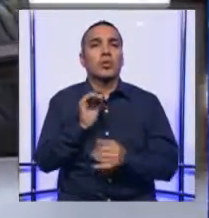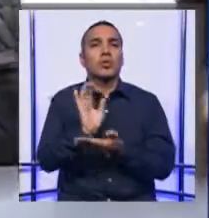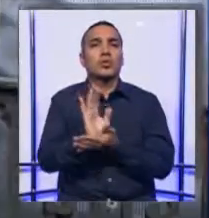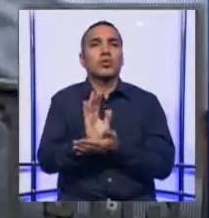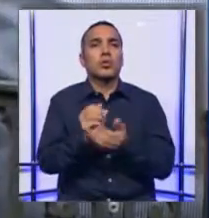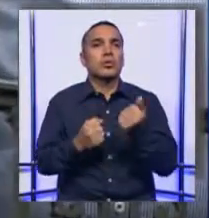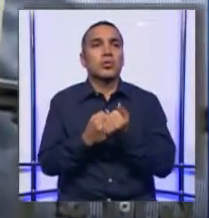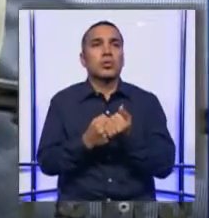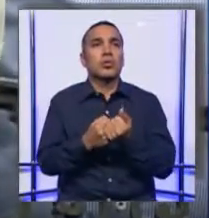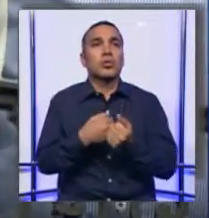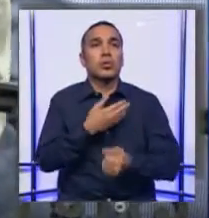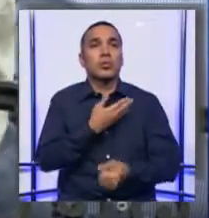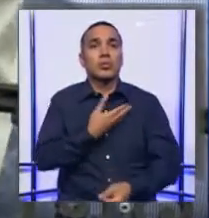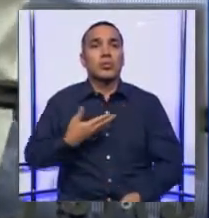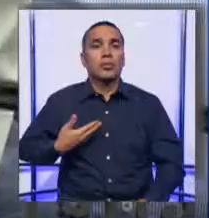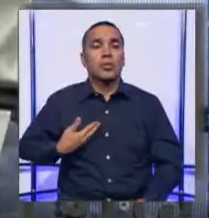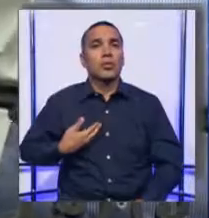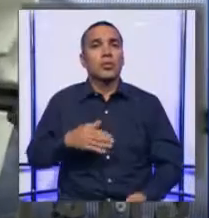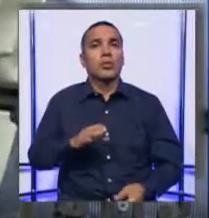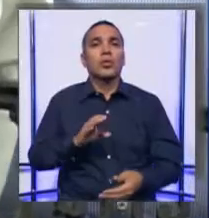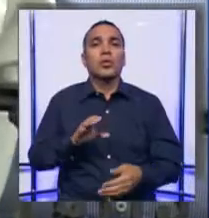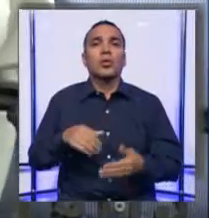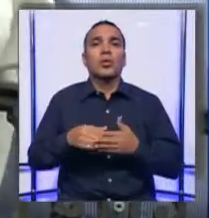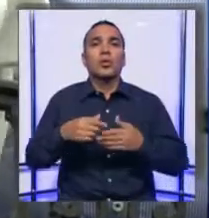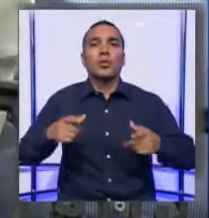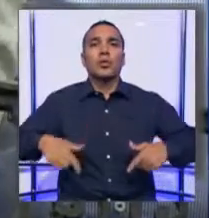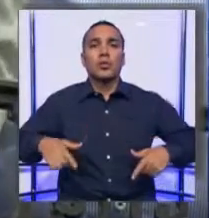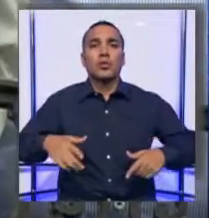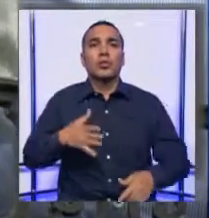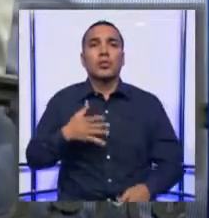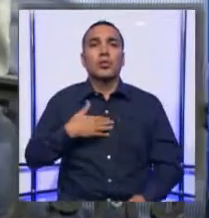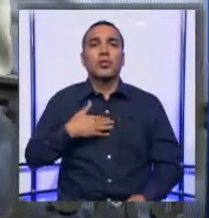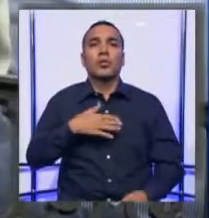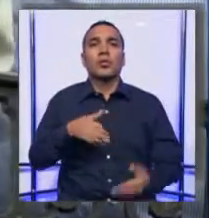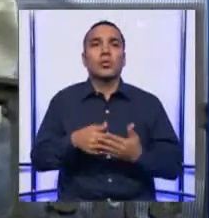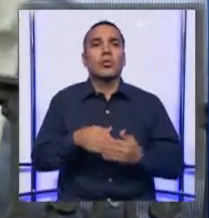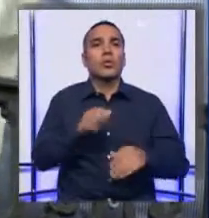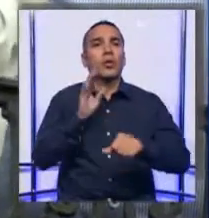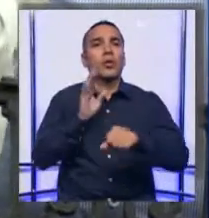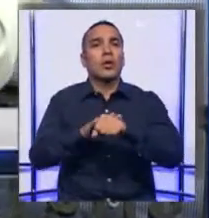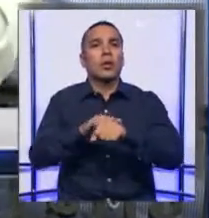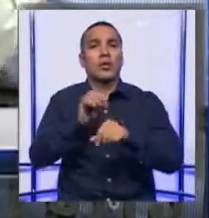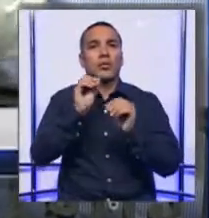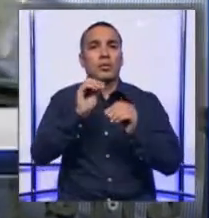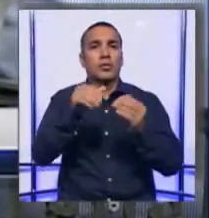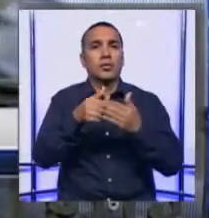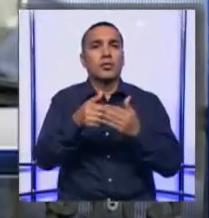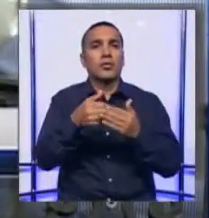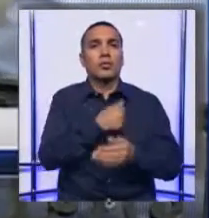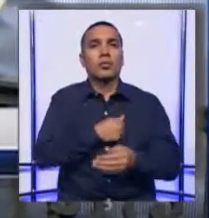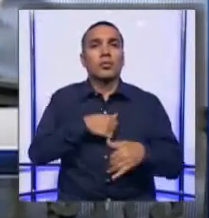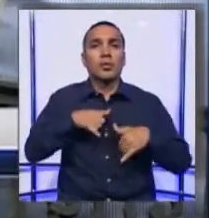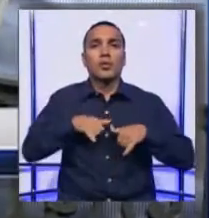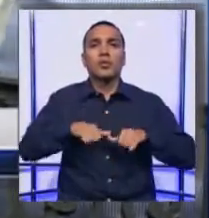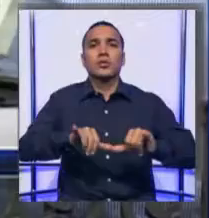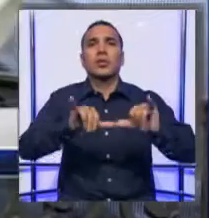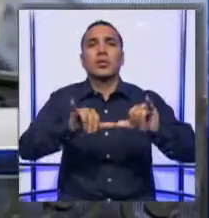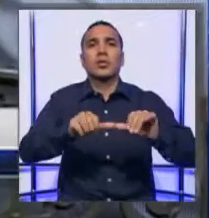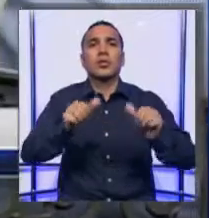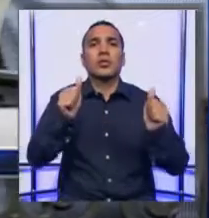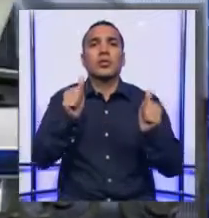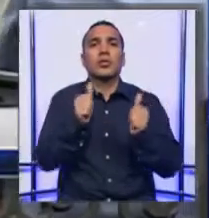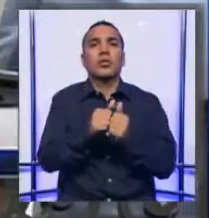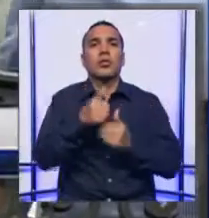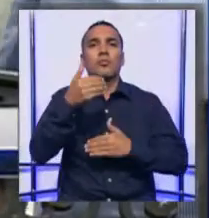Social. Presidente Constitucional de la República, le solicitamos que continúe con